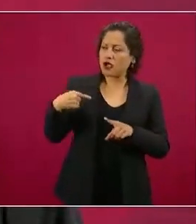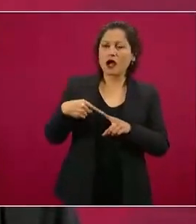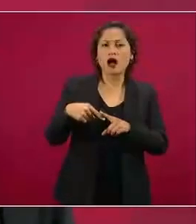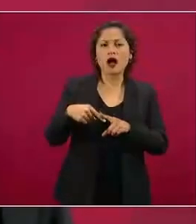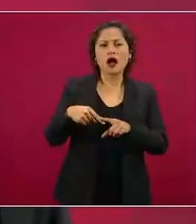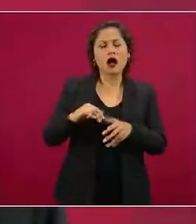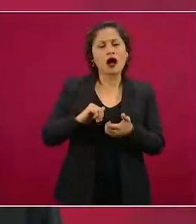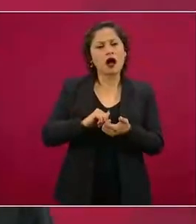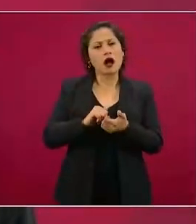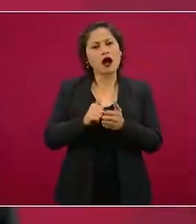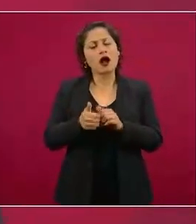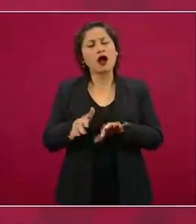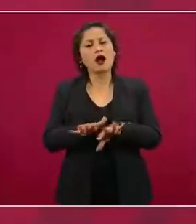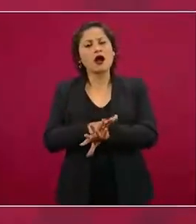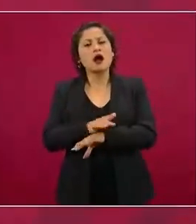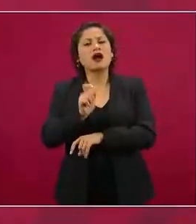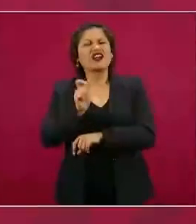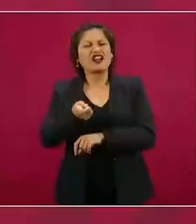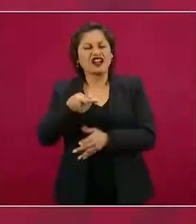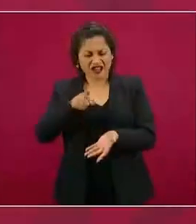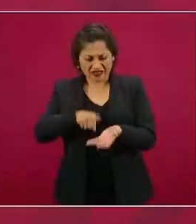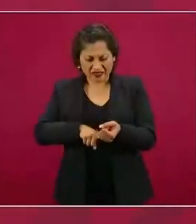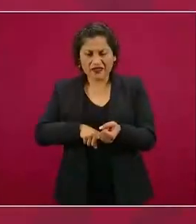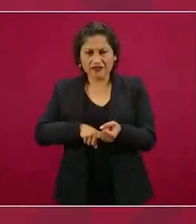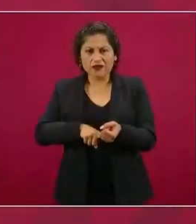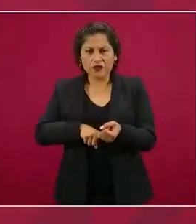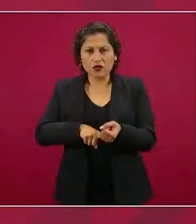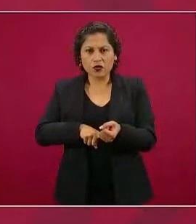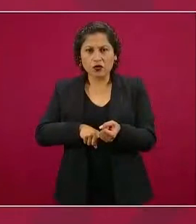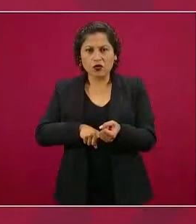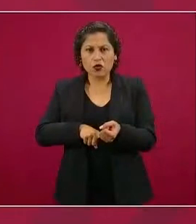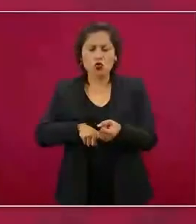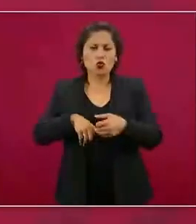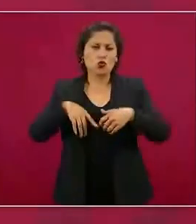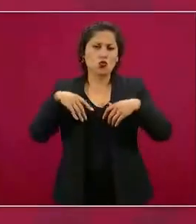en el estado con más homicidios